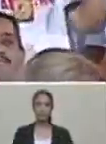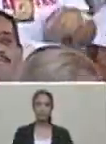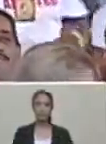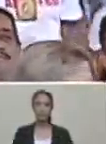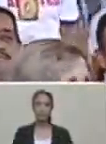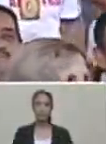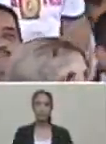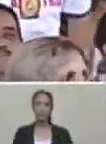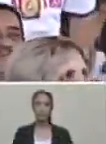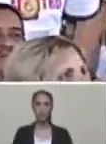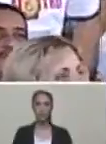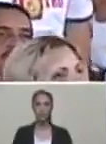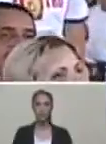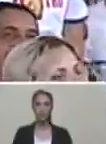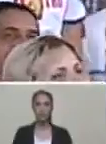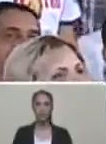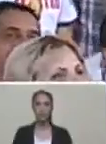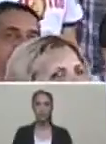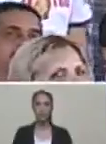Muy bueno.